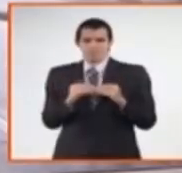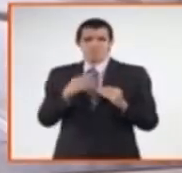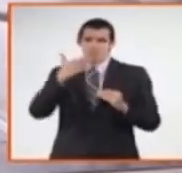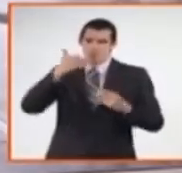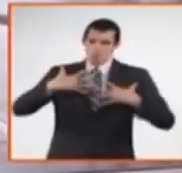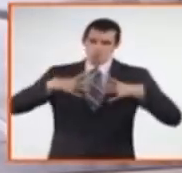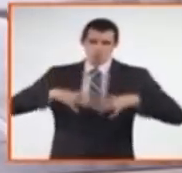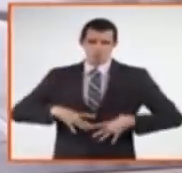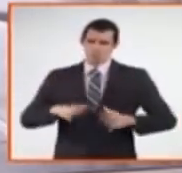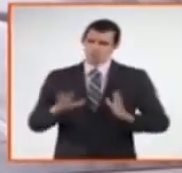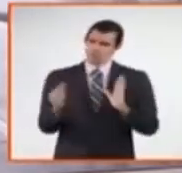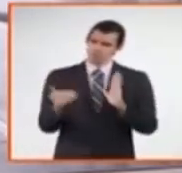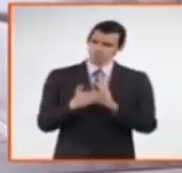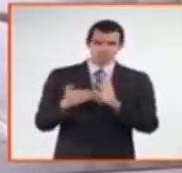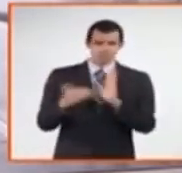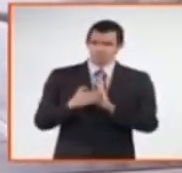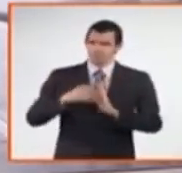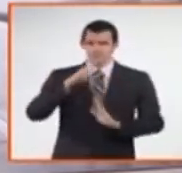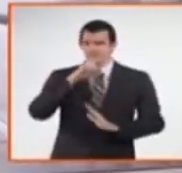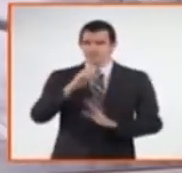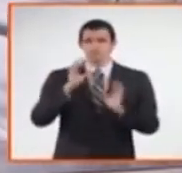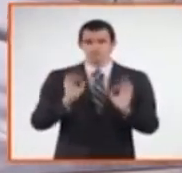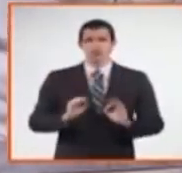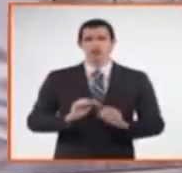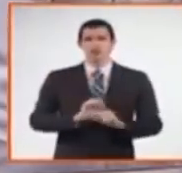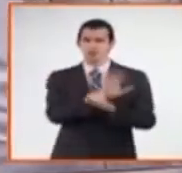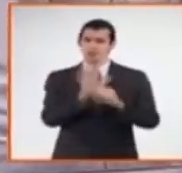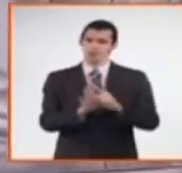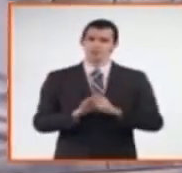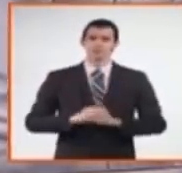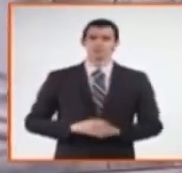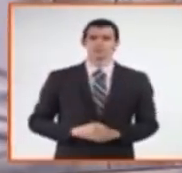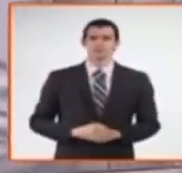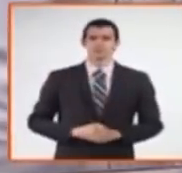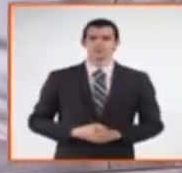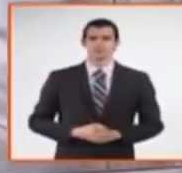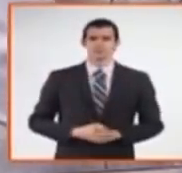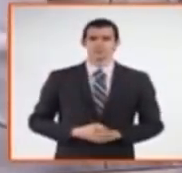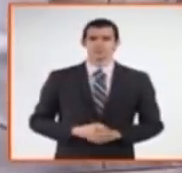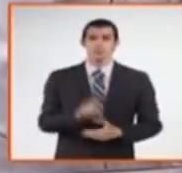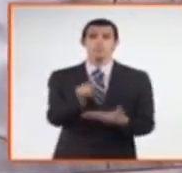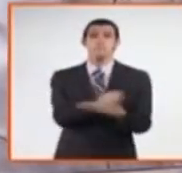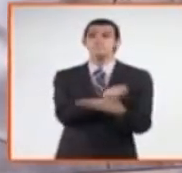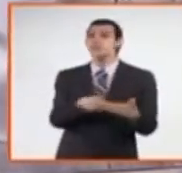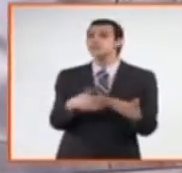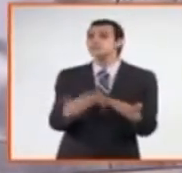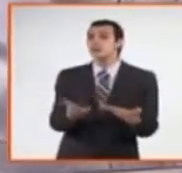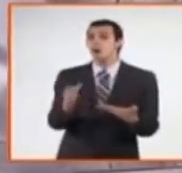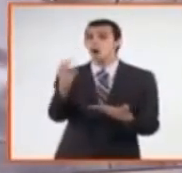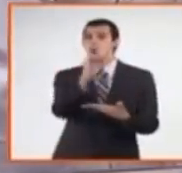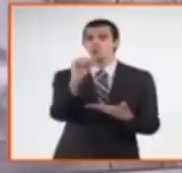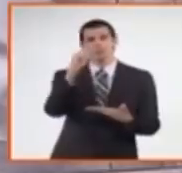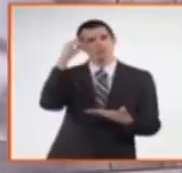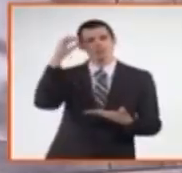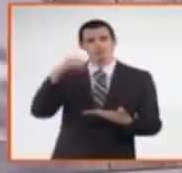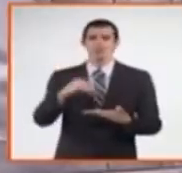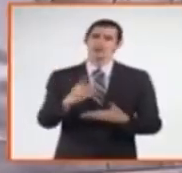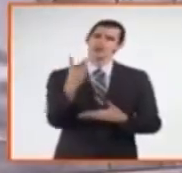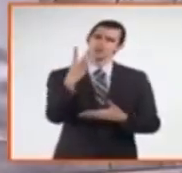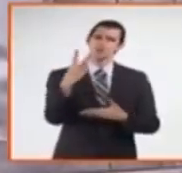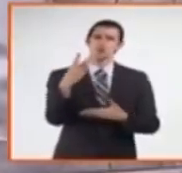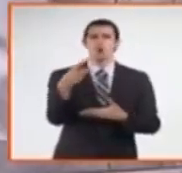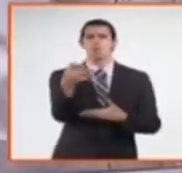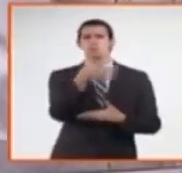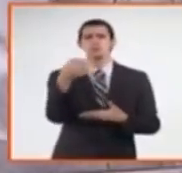estudio fase 23 que debe concluir en el mes de octubre que está transcurriendo muy bien en los municipios de palmira y cruces en